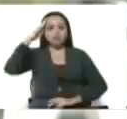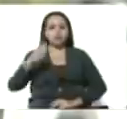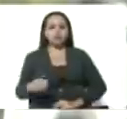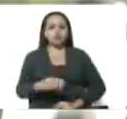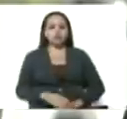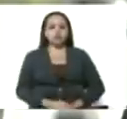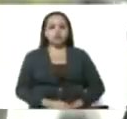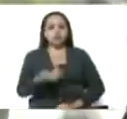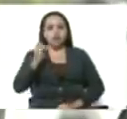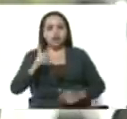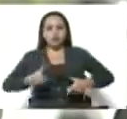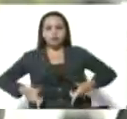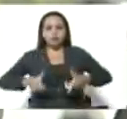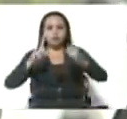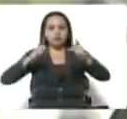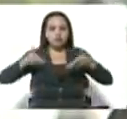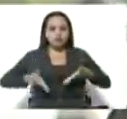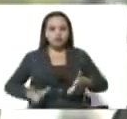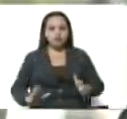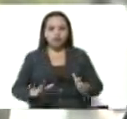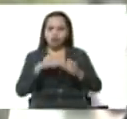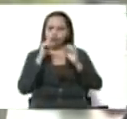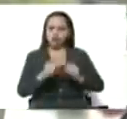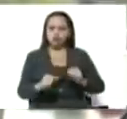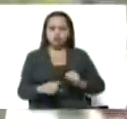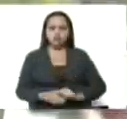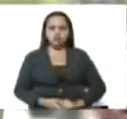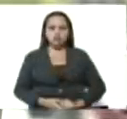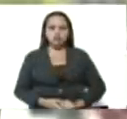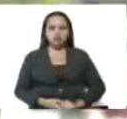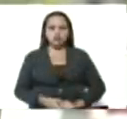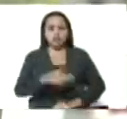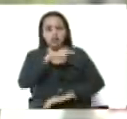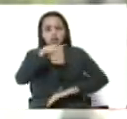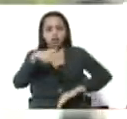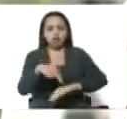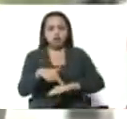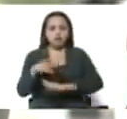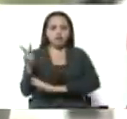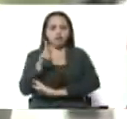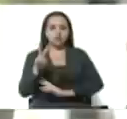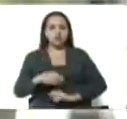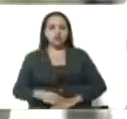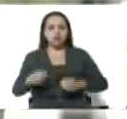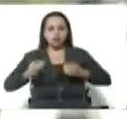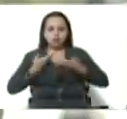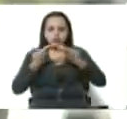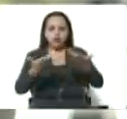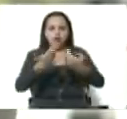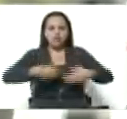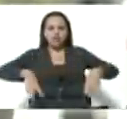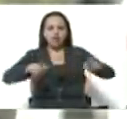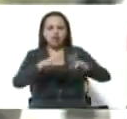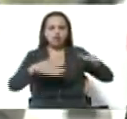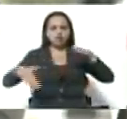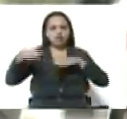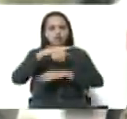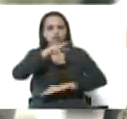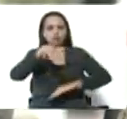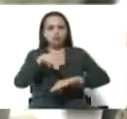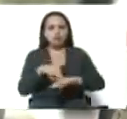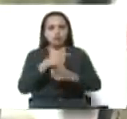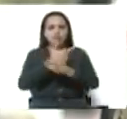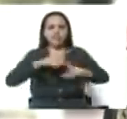que han permitido el nacimiento y la consolidación de la nacionalidad inspirado en los valores supremo de nuestro libertador